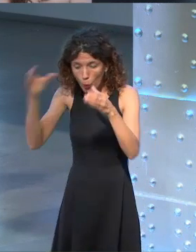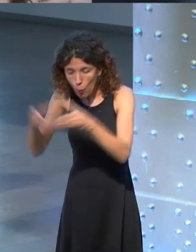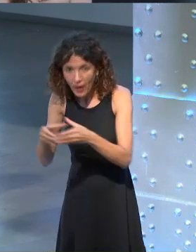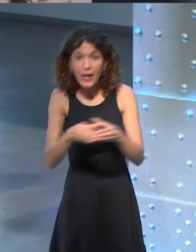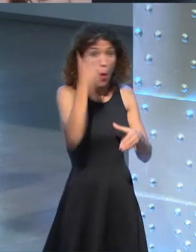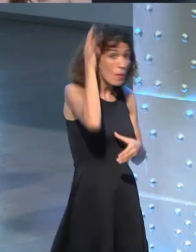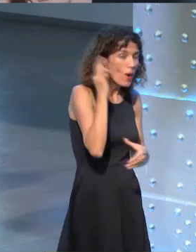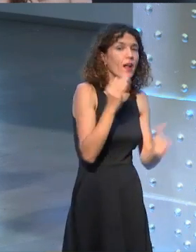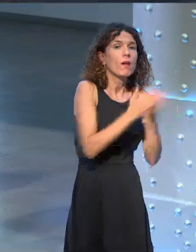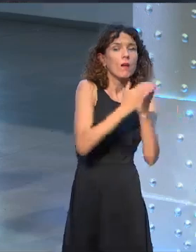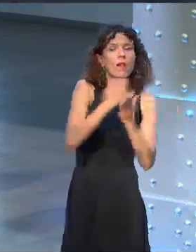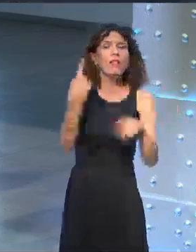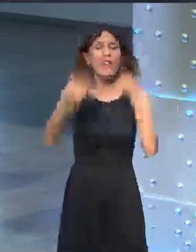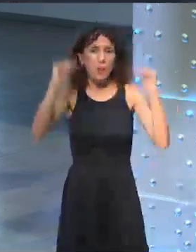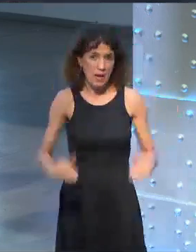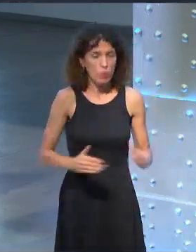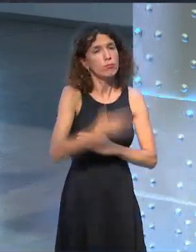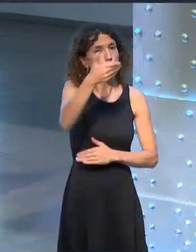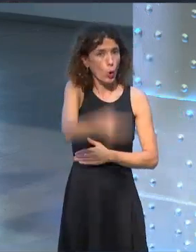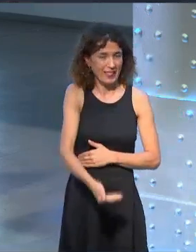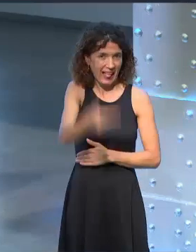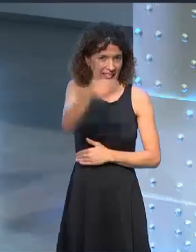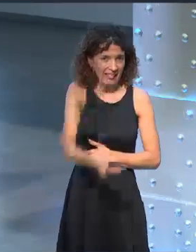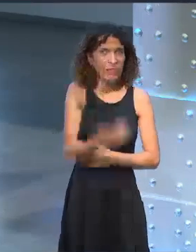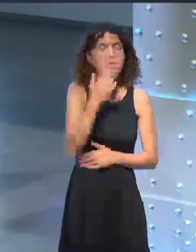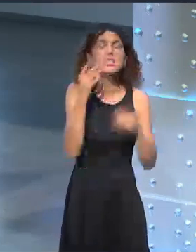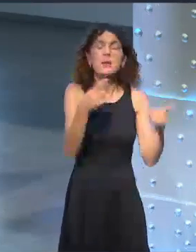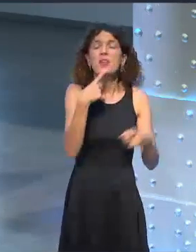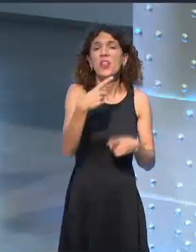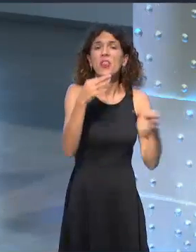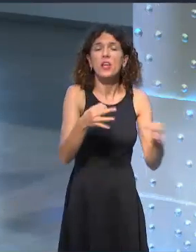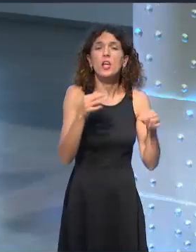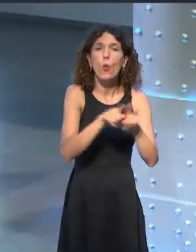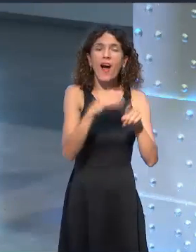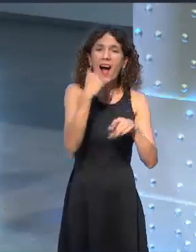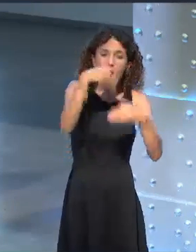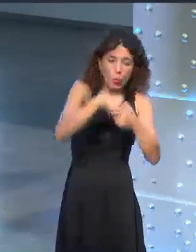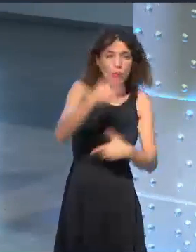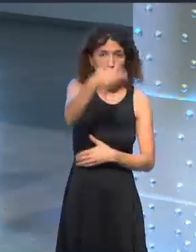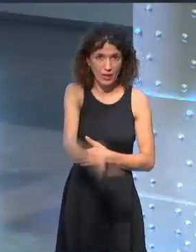entre hombres y mujeres. Es decir, esto es muy importante. Yo creo que siempre se atribuye una parte